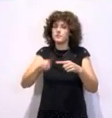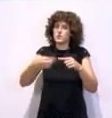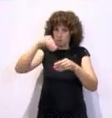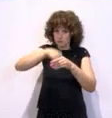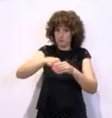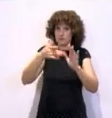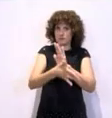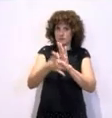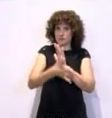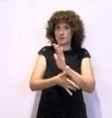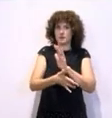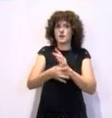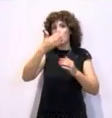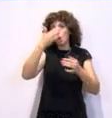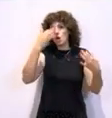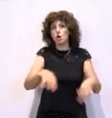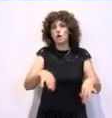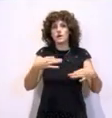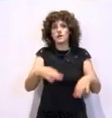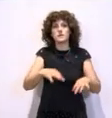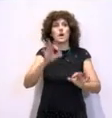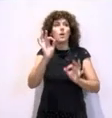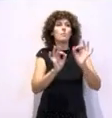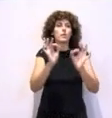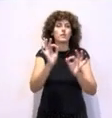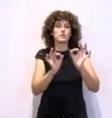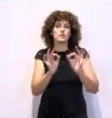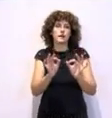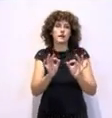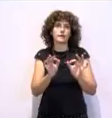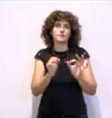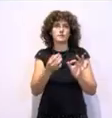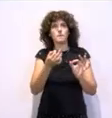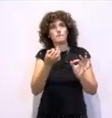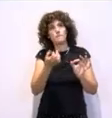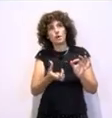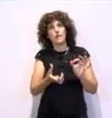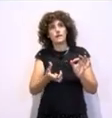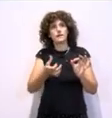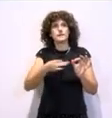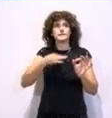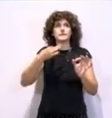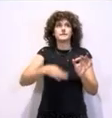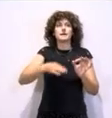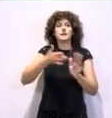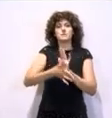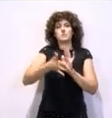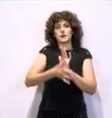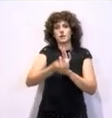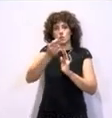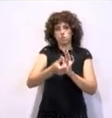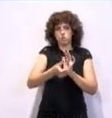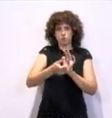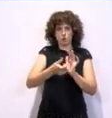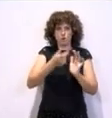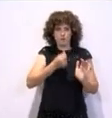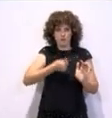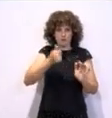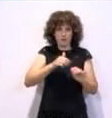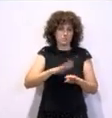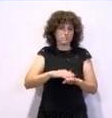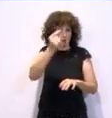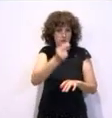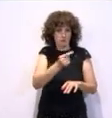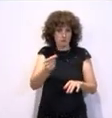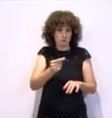maneras de medir algo. Lógicamente, los porcentajes son una medición relativa en cuanto al total del presupuesto de la comunidad autónoma. Yo